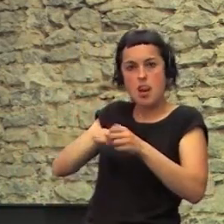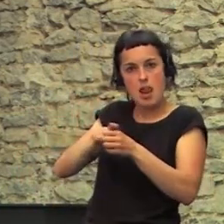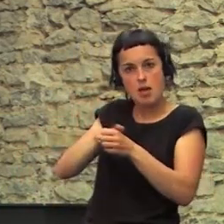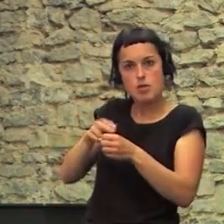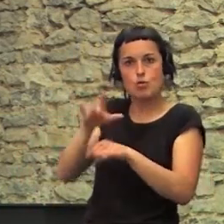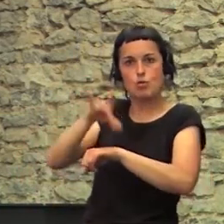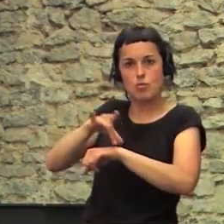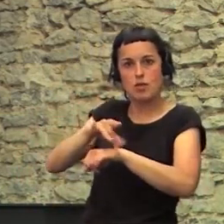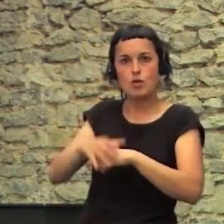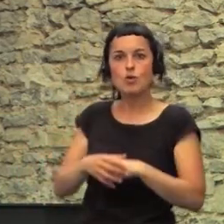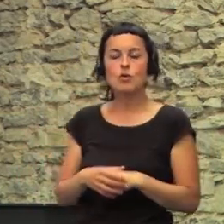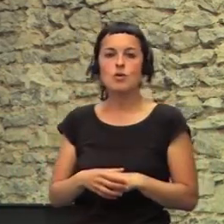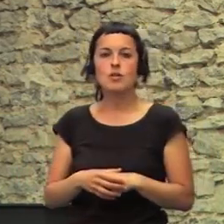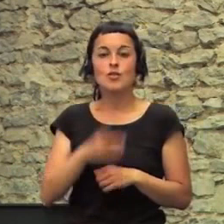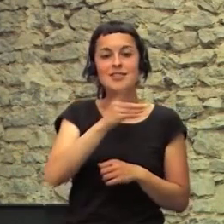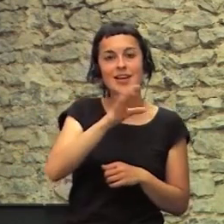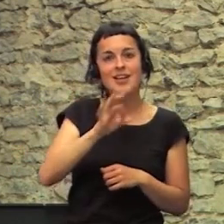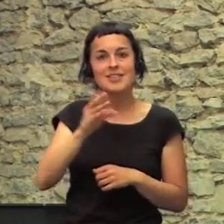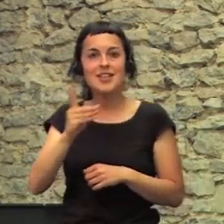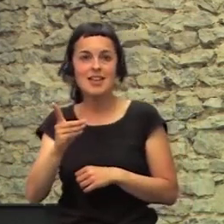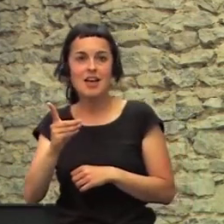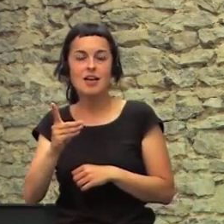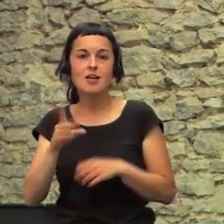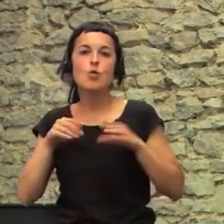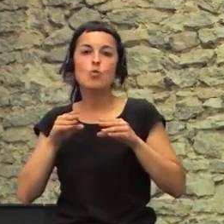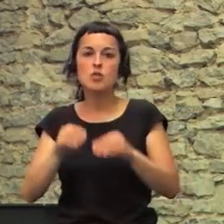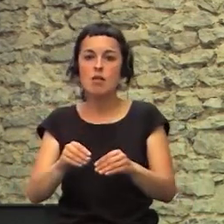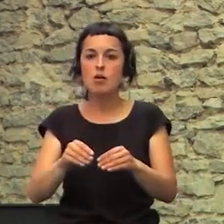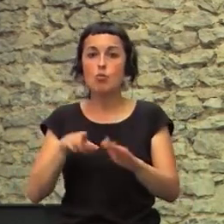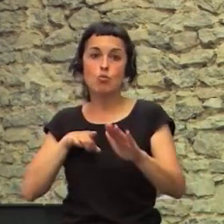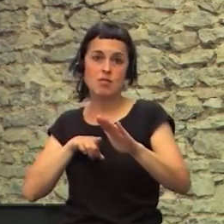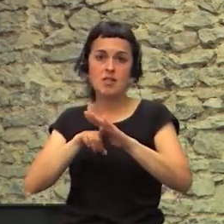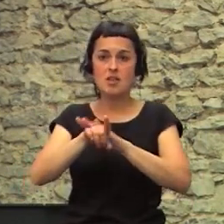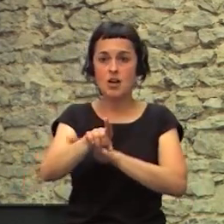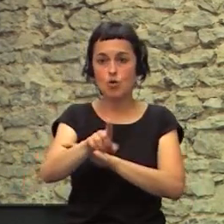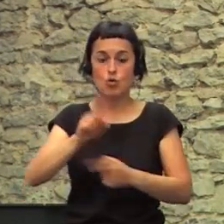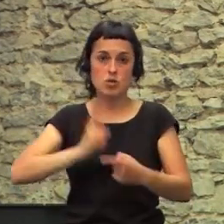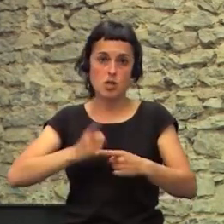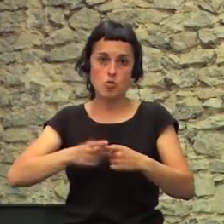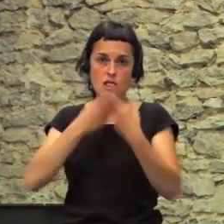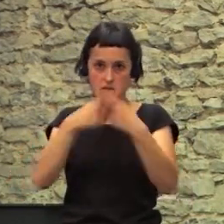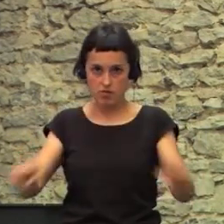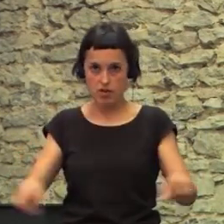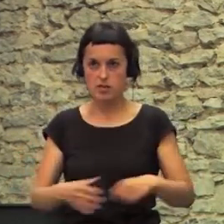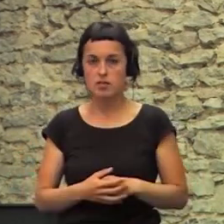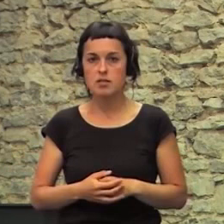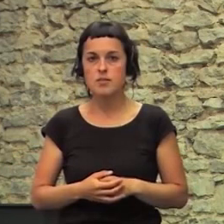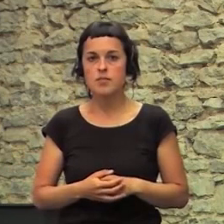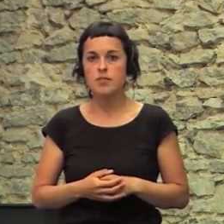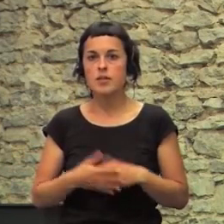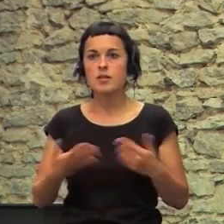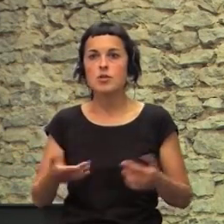utilizaron el DSD como desarrollo sexual diferente. ¿qué pasa? ¿Dónde están las personas realmente